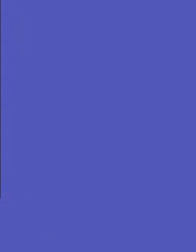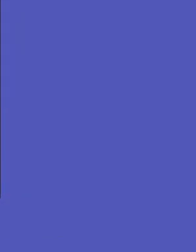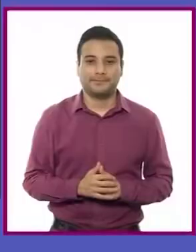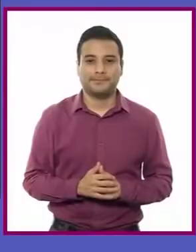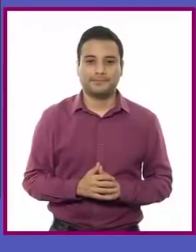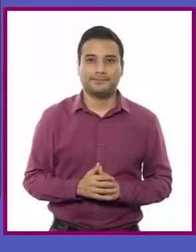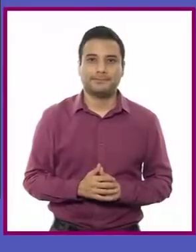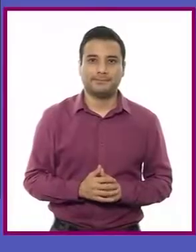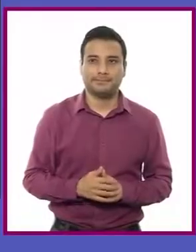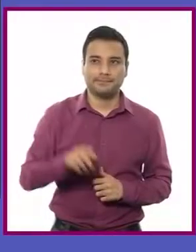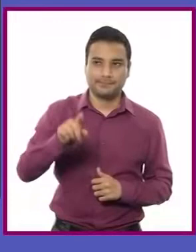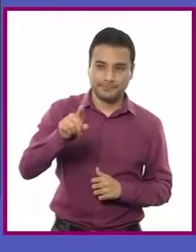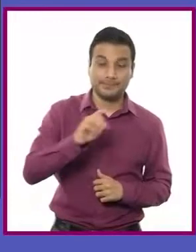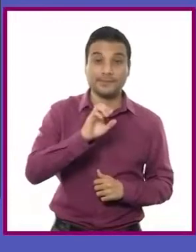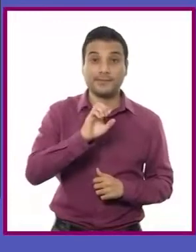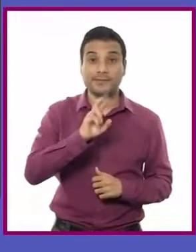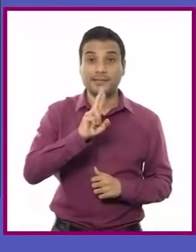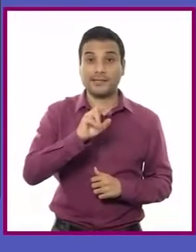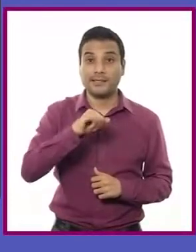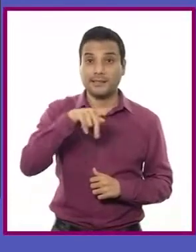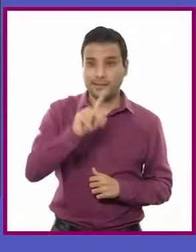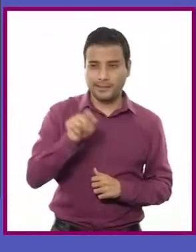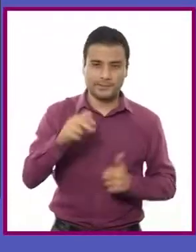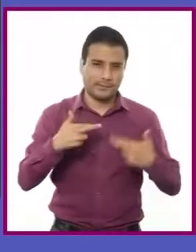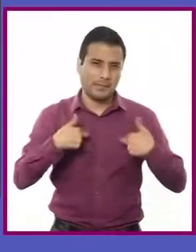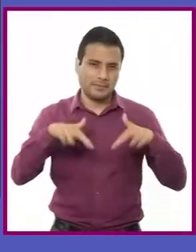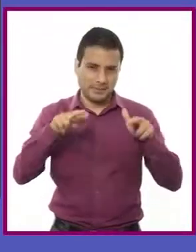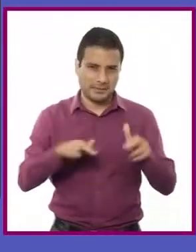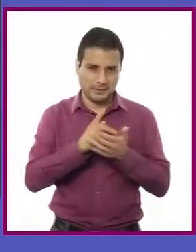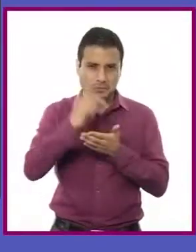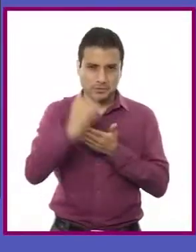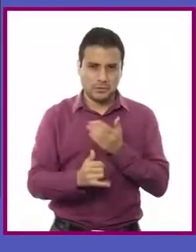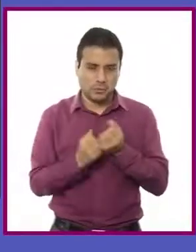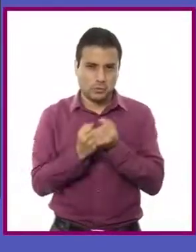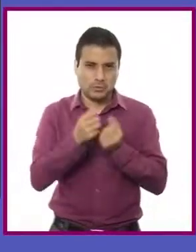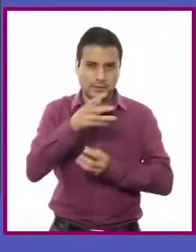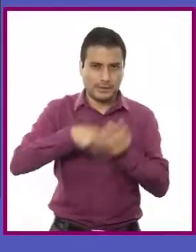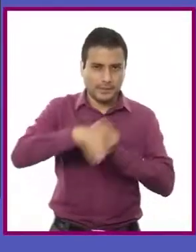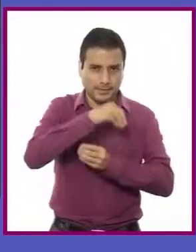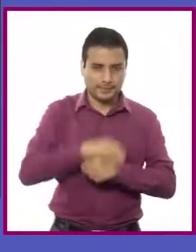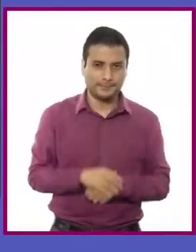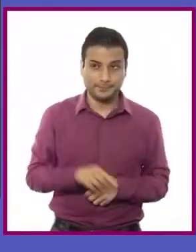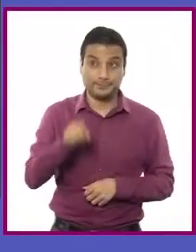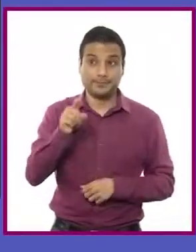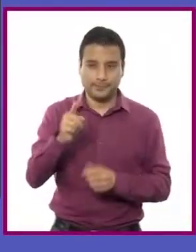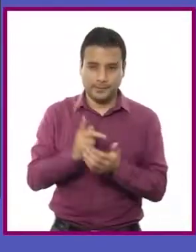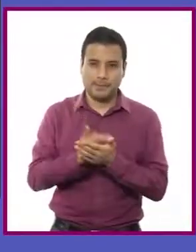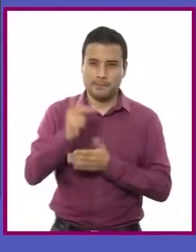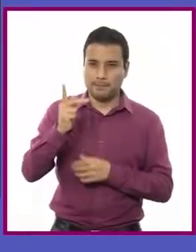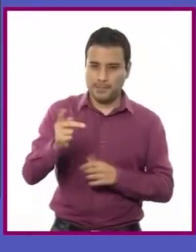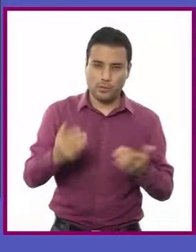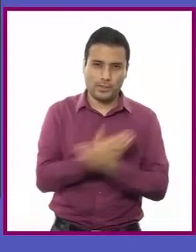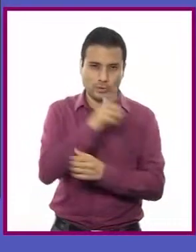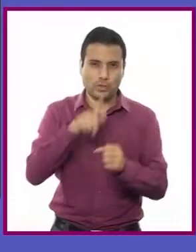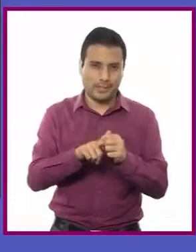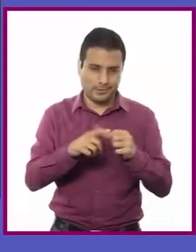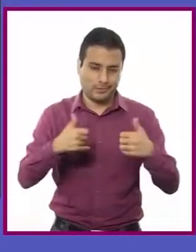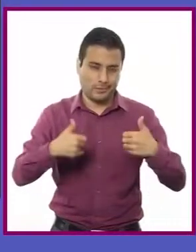Estoy con Erika García, representante de Proyecto Sustentable, cuya labor fue reconocida con el Premio Nacional a Proyectos Juveniles